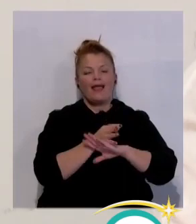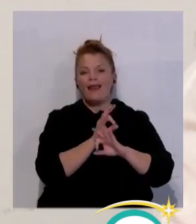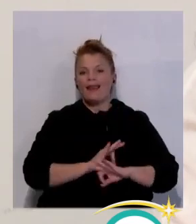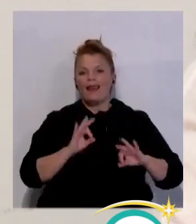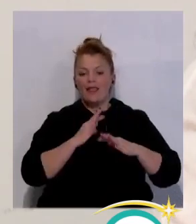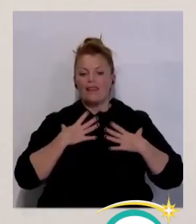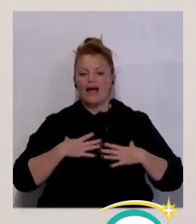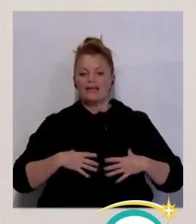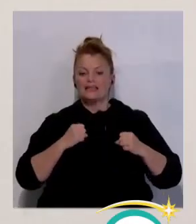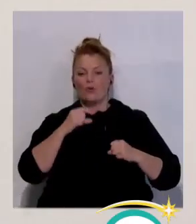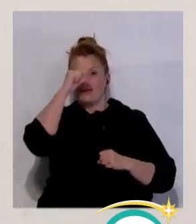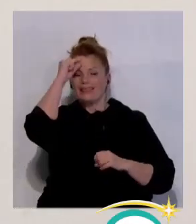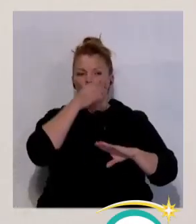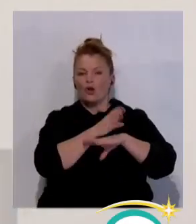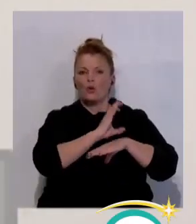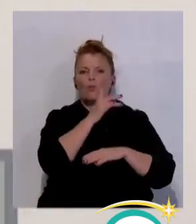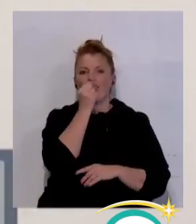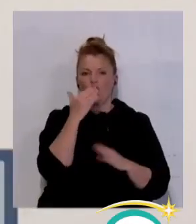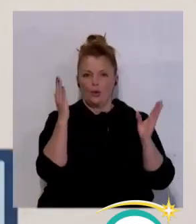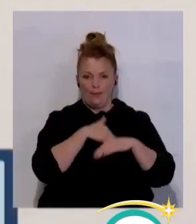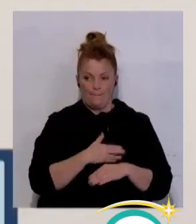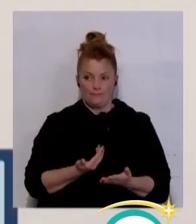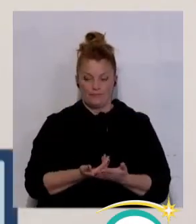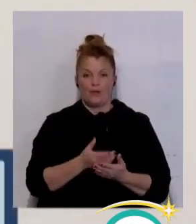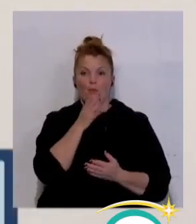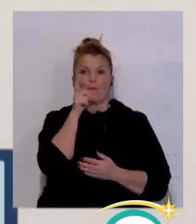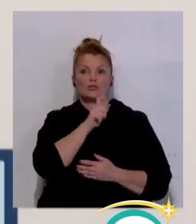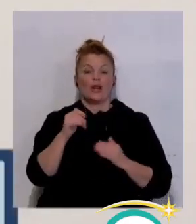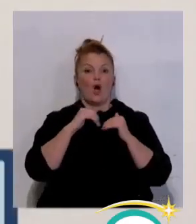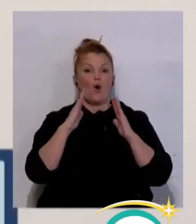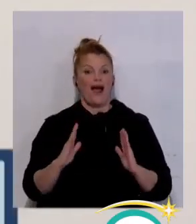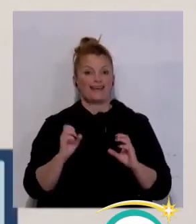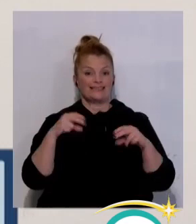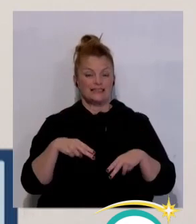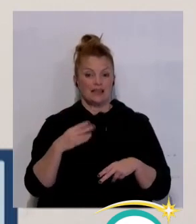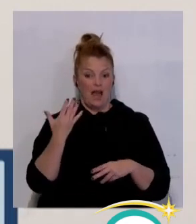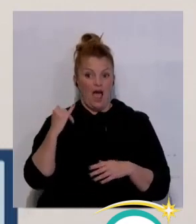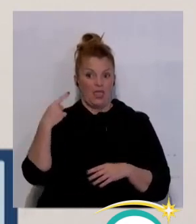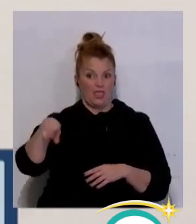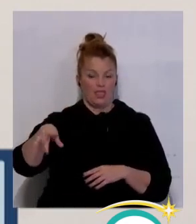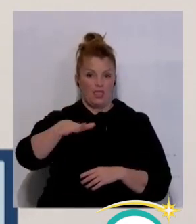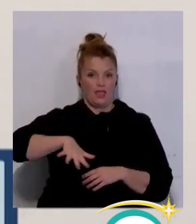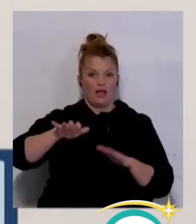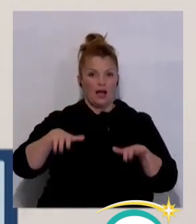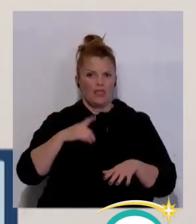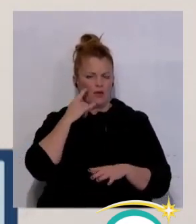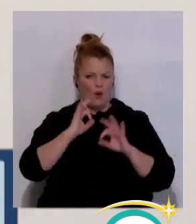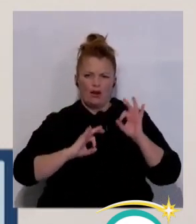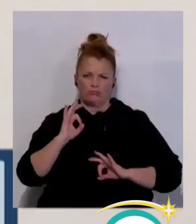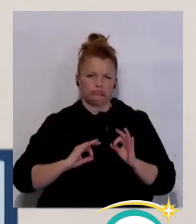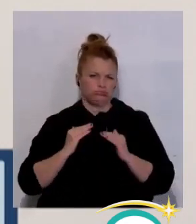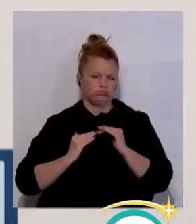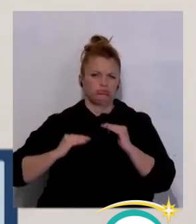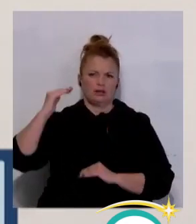no tienen dinero. Sobre la situación de las personas sin hogar que existen en la ciudad y que de alguna manera arrastran un porcentaje elevadísimo